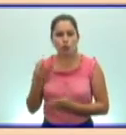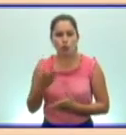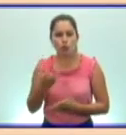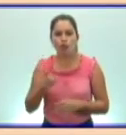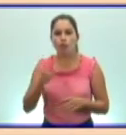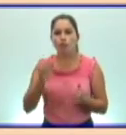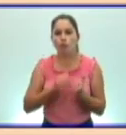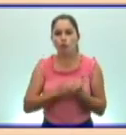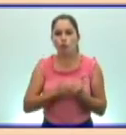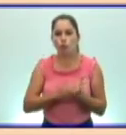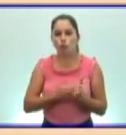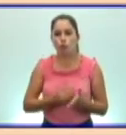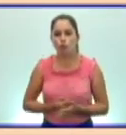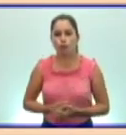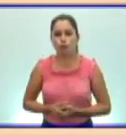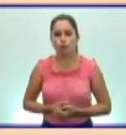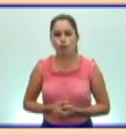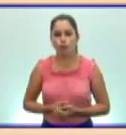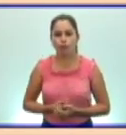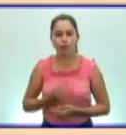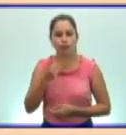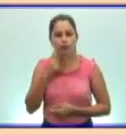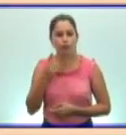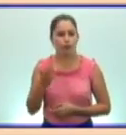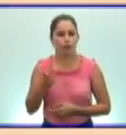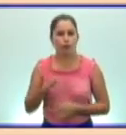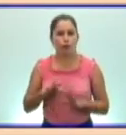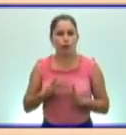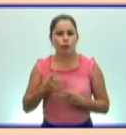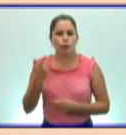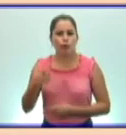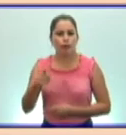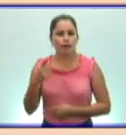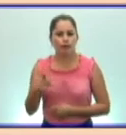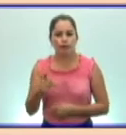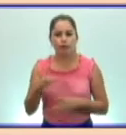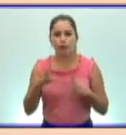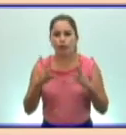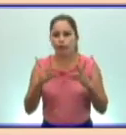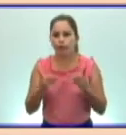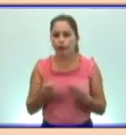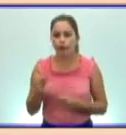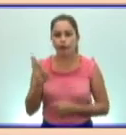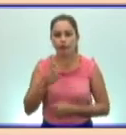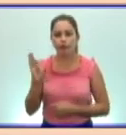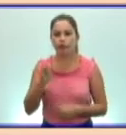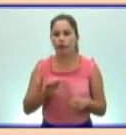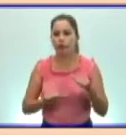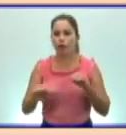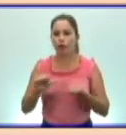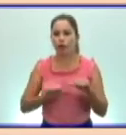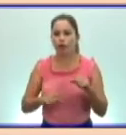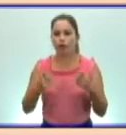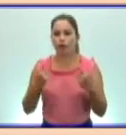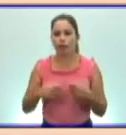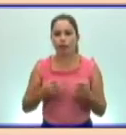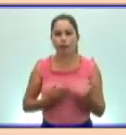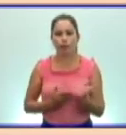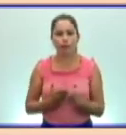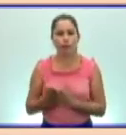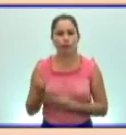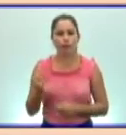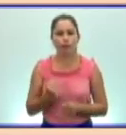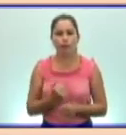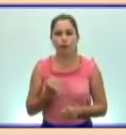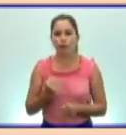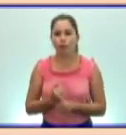soluto. Pues bien, como en todos ejercicios de cálculo, tanto en física como en química, debemos seguir un algoritmo de trabajo